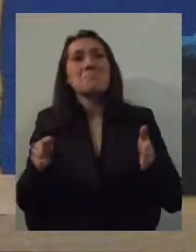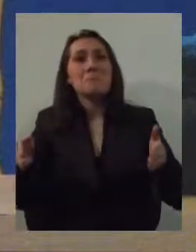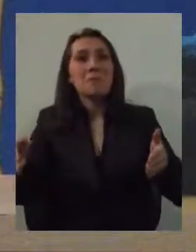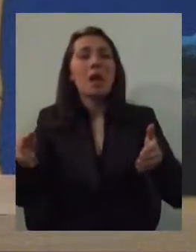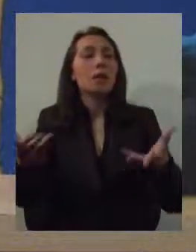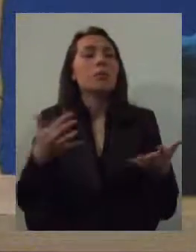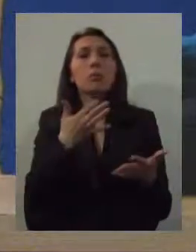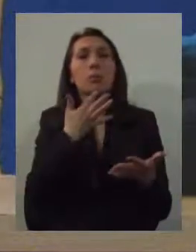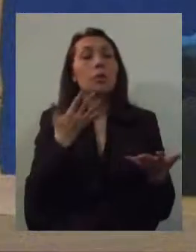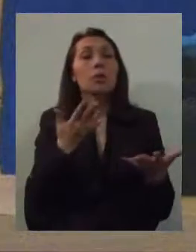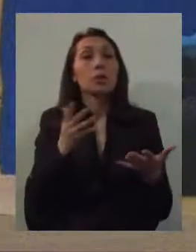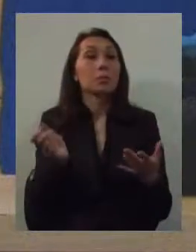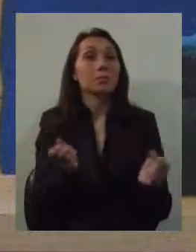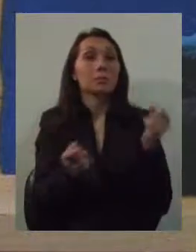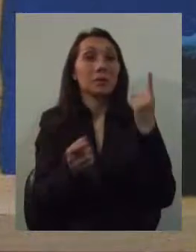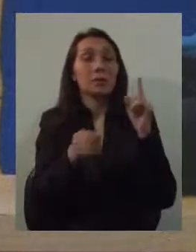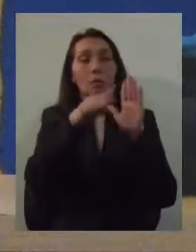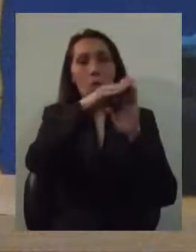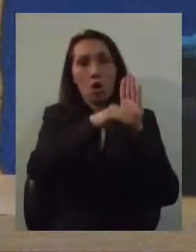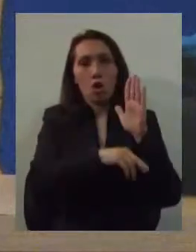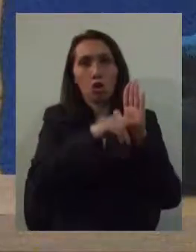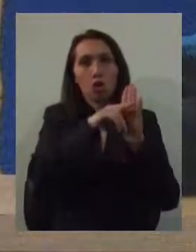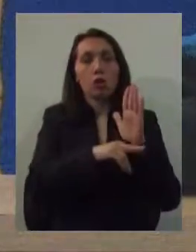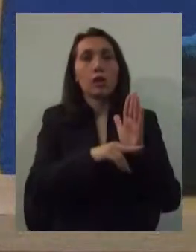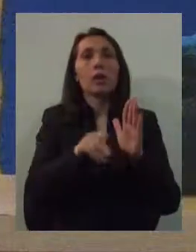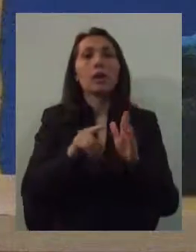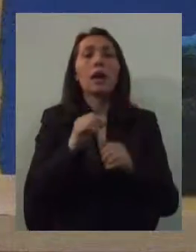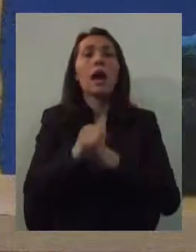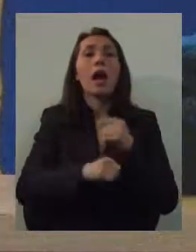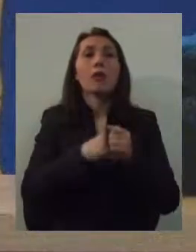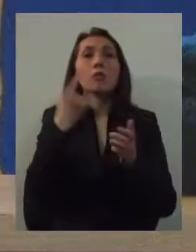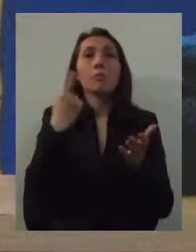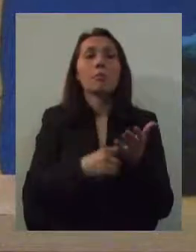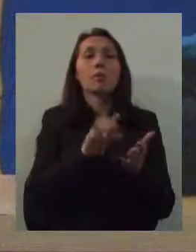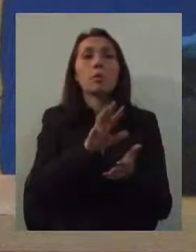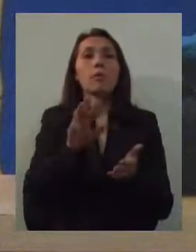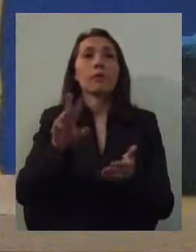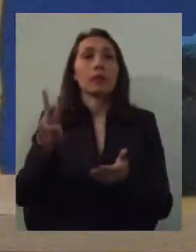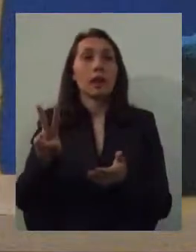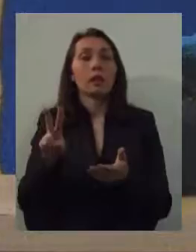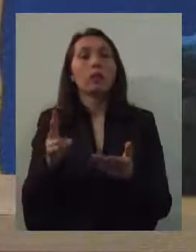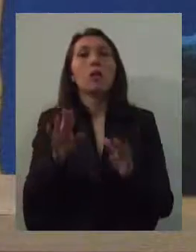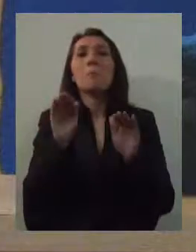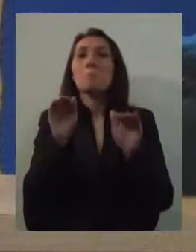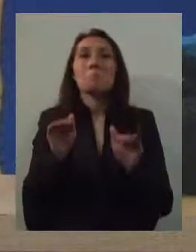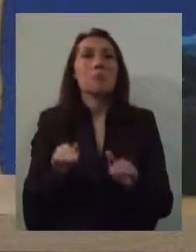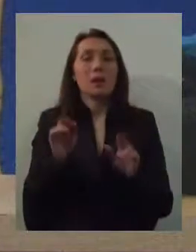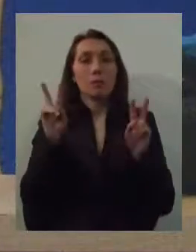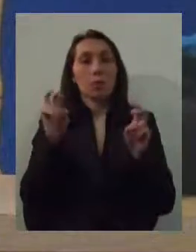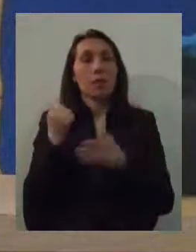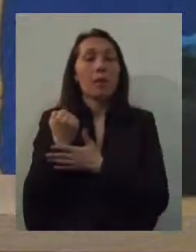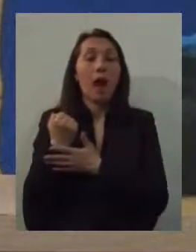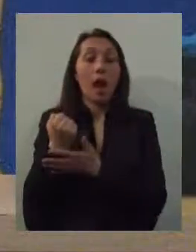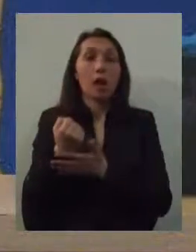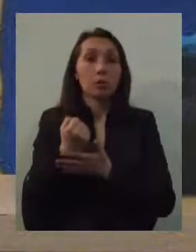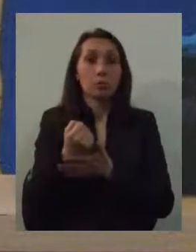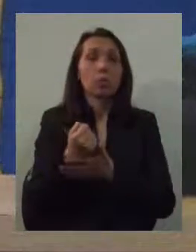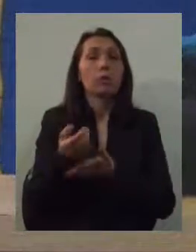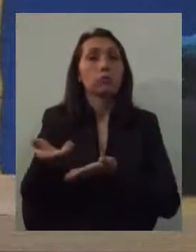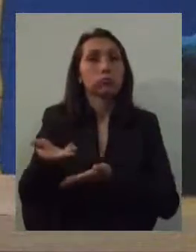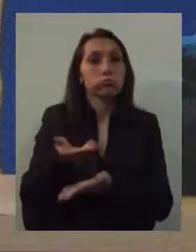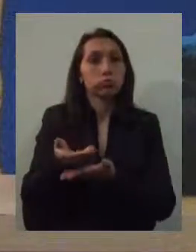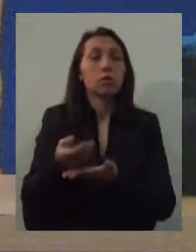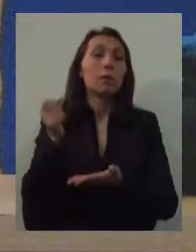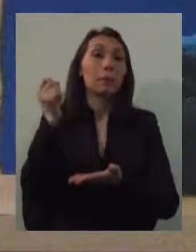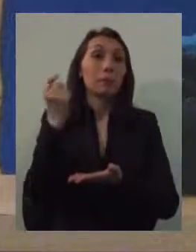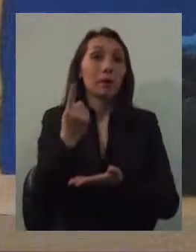precisamente porque el original es el protocolo de las leñas del año 1992 sobre el mismo tema de cooperación de